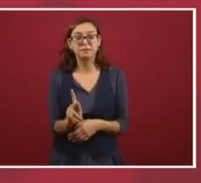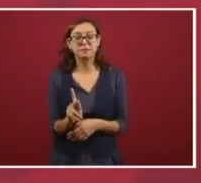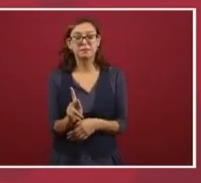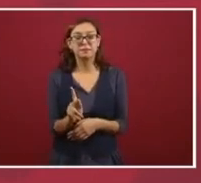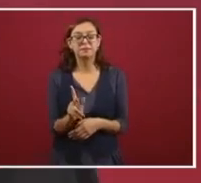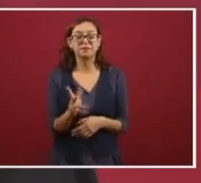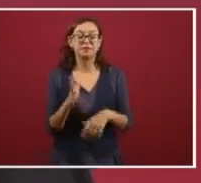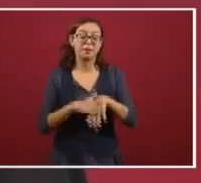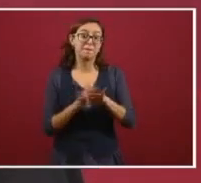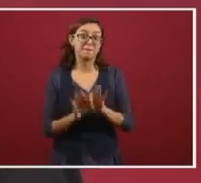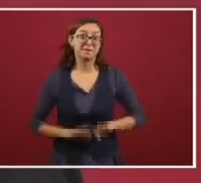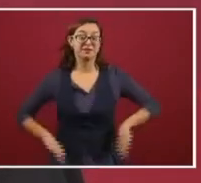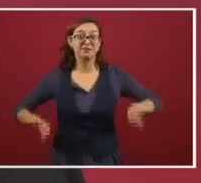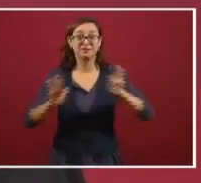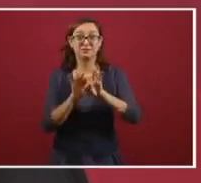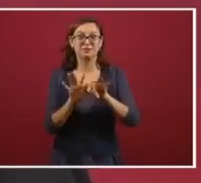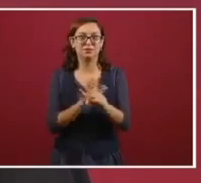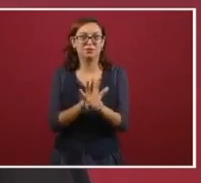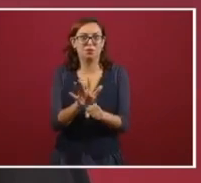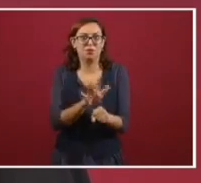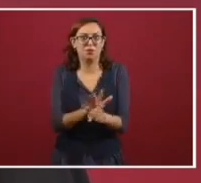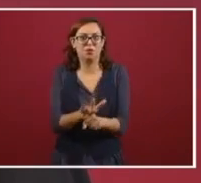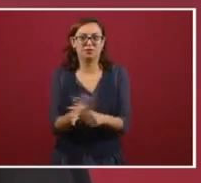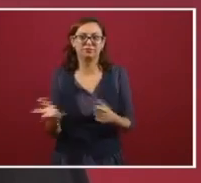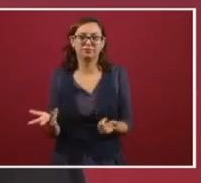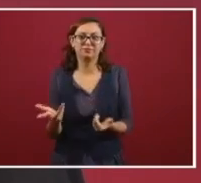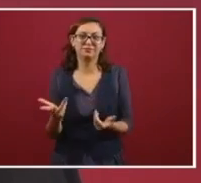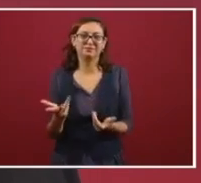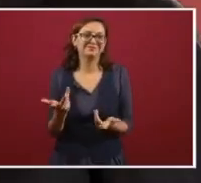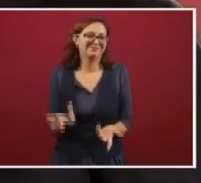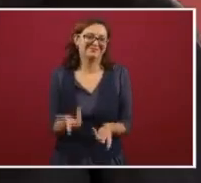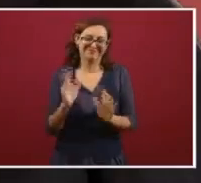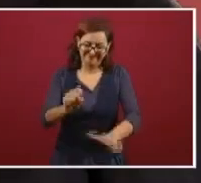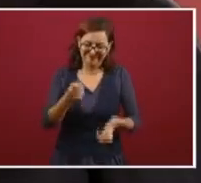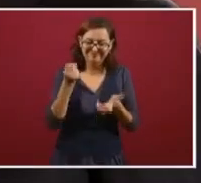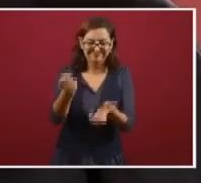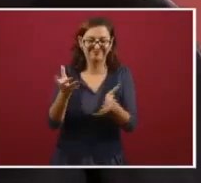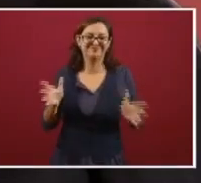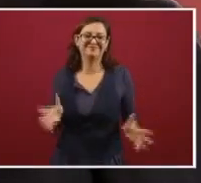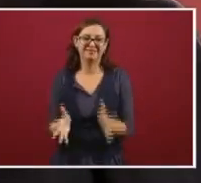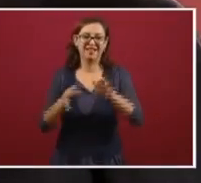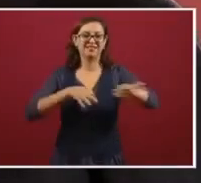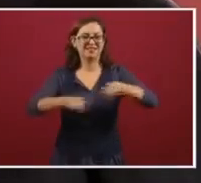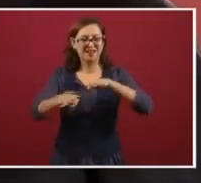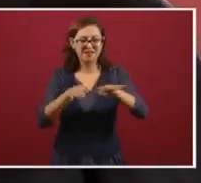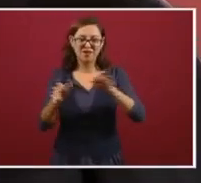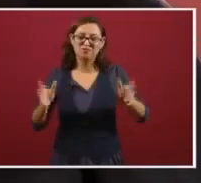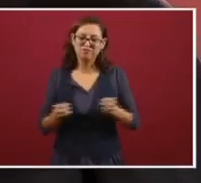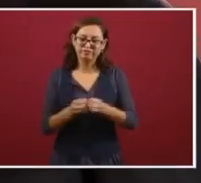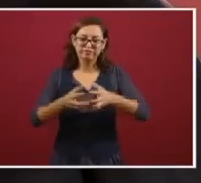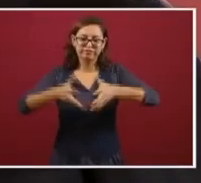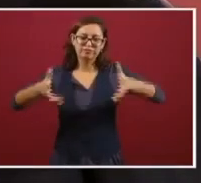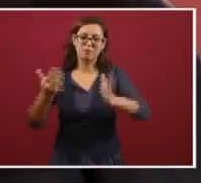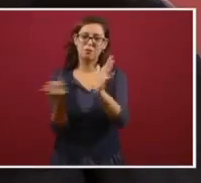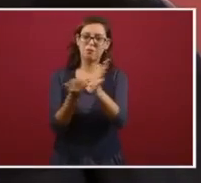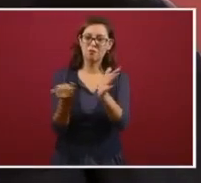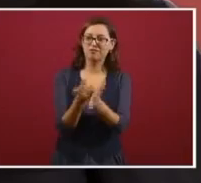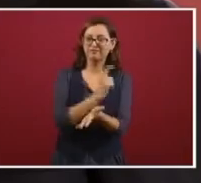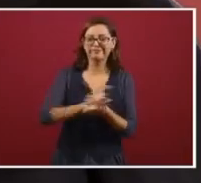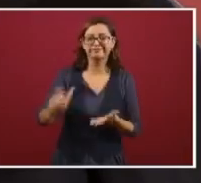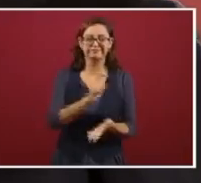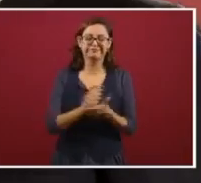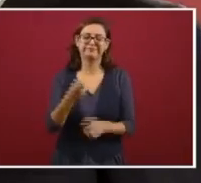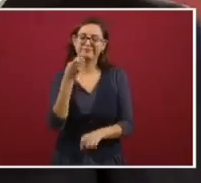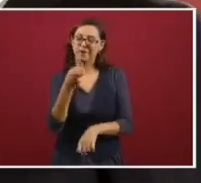lo fundamental es que inviertan, que generen empleos y que paguen los impuestos. También subrayó que